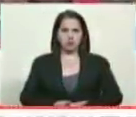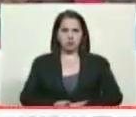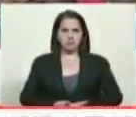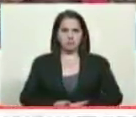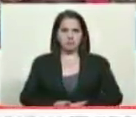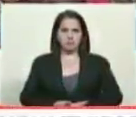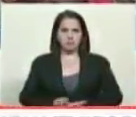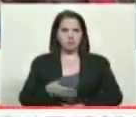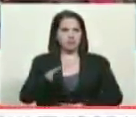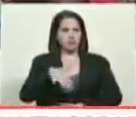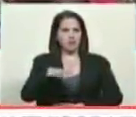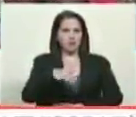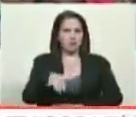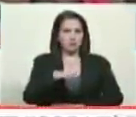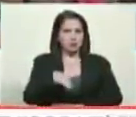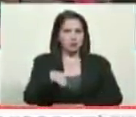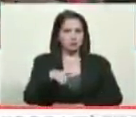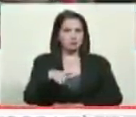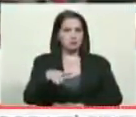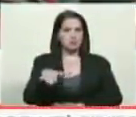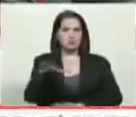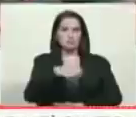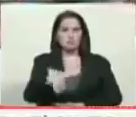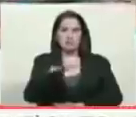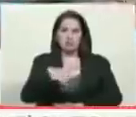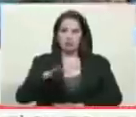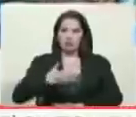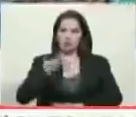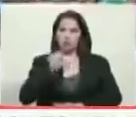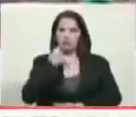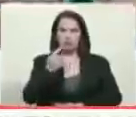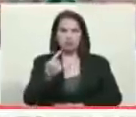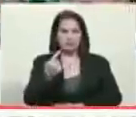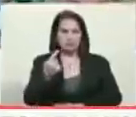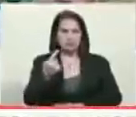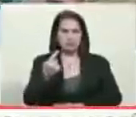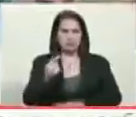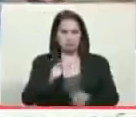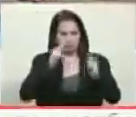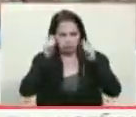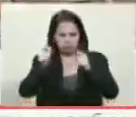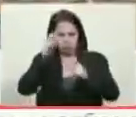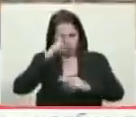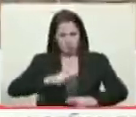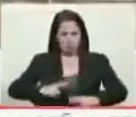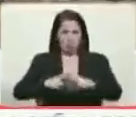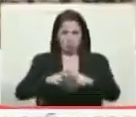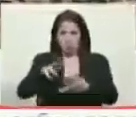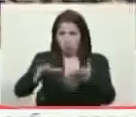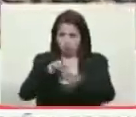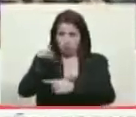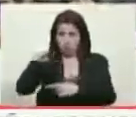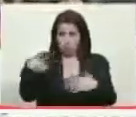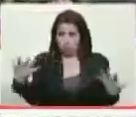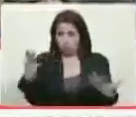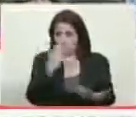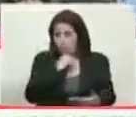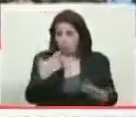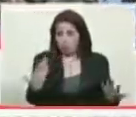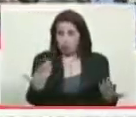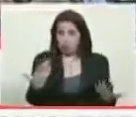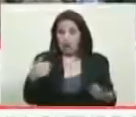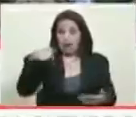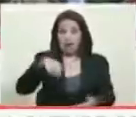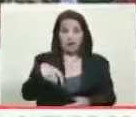¿De dónde? ¿De dónde puede decir: ah, eso es un mérito? Bueno, eso es problema de ellos. Pero aquí